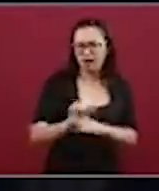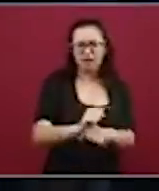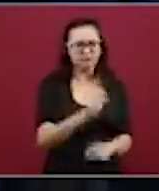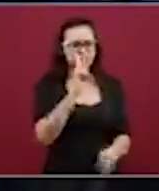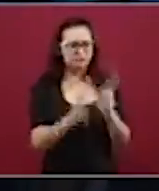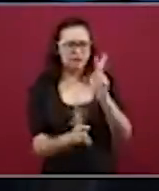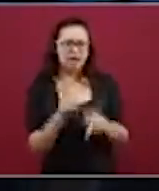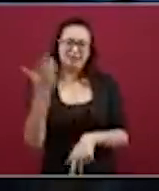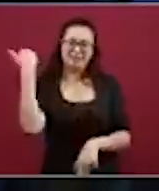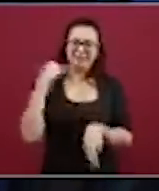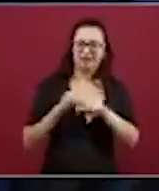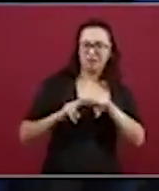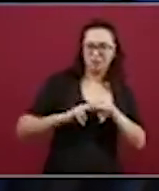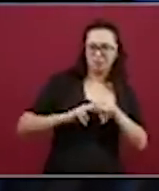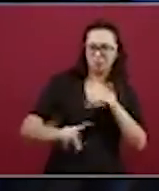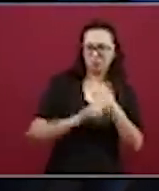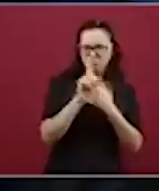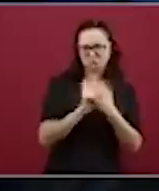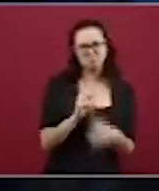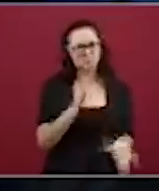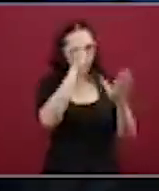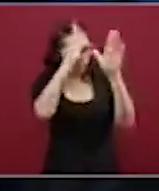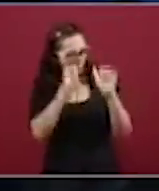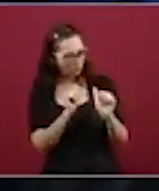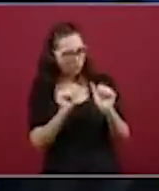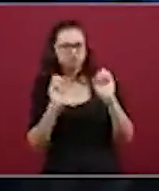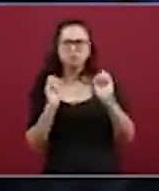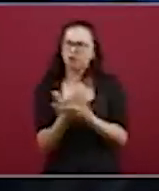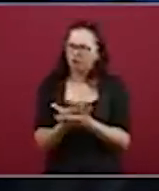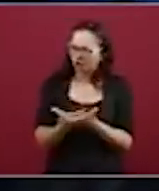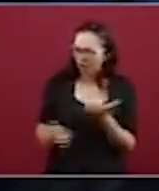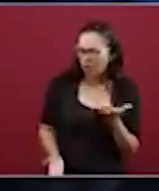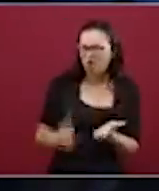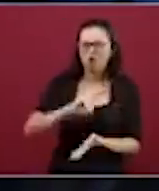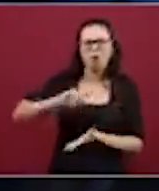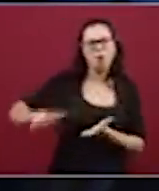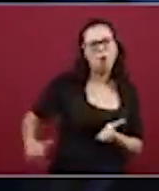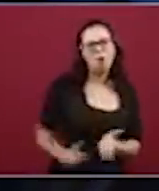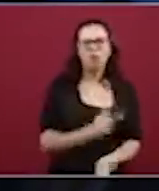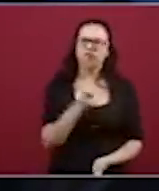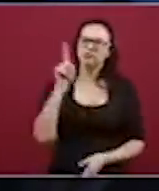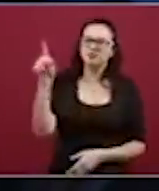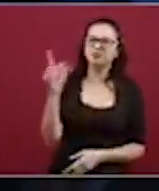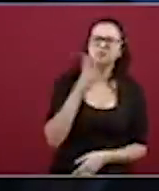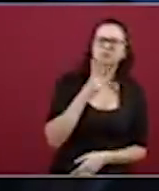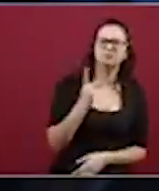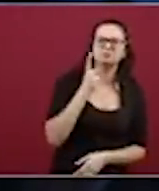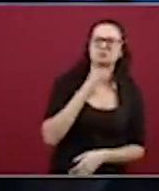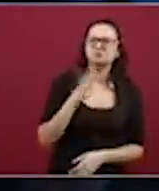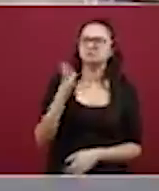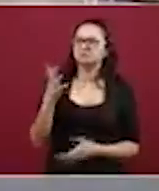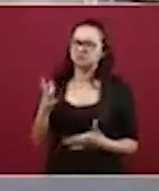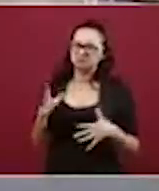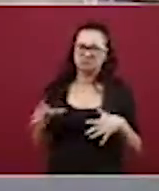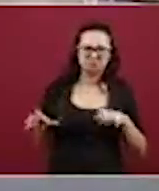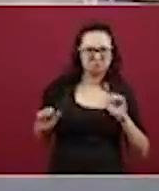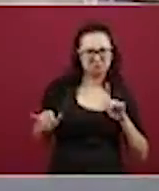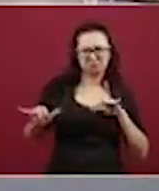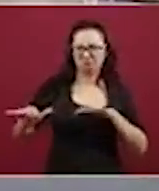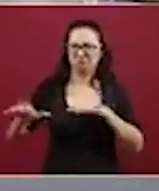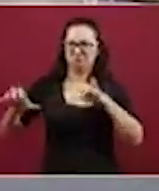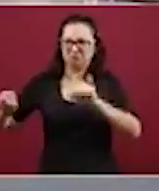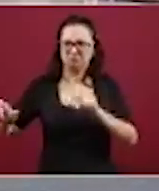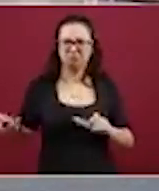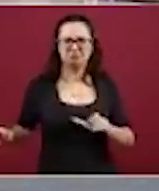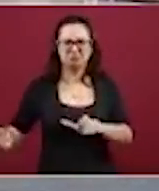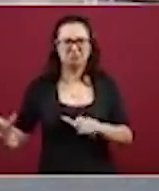en las vías del tren y se llegó a un acuerdo. Ahora, este bloqueo que hubo en la Cámara de Diputados piden que se